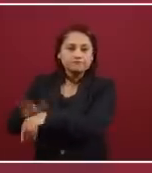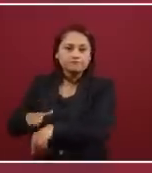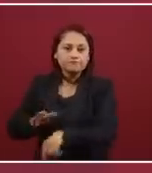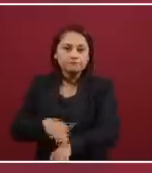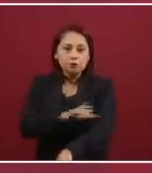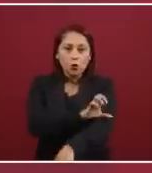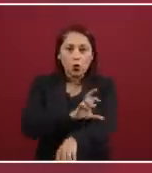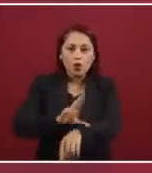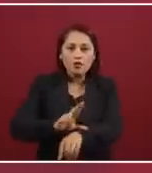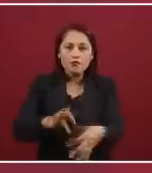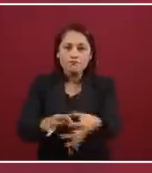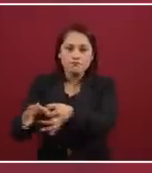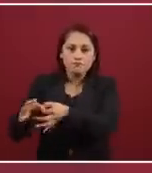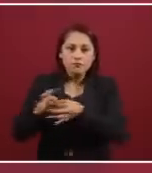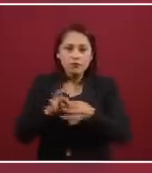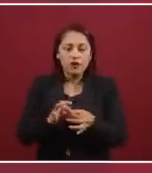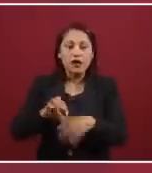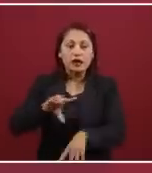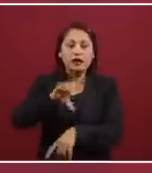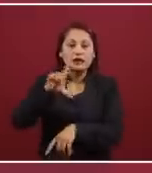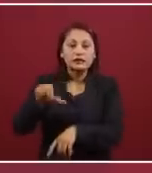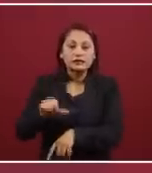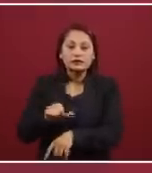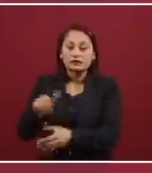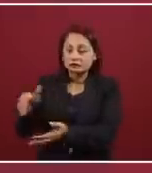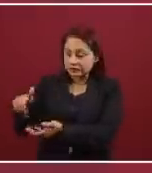conseguir los recursos,